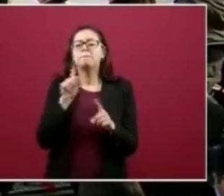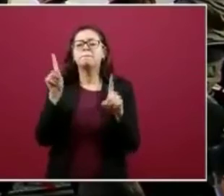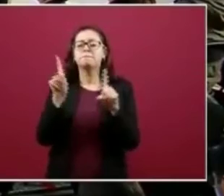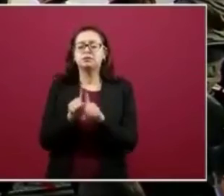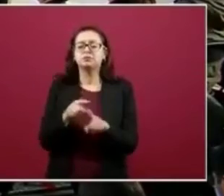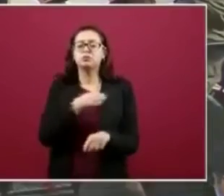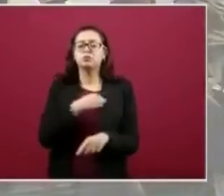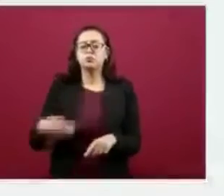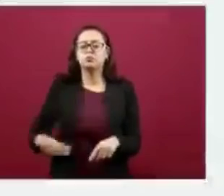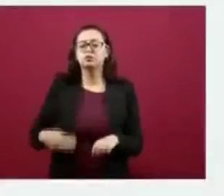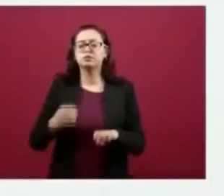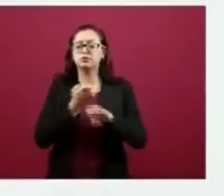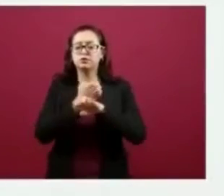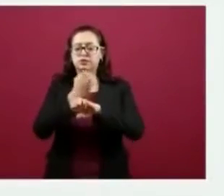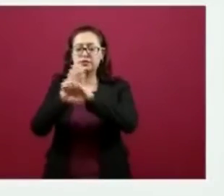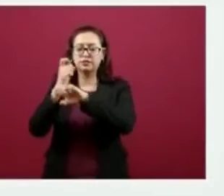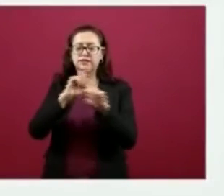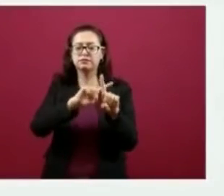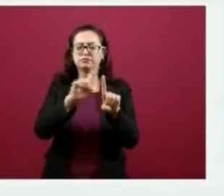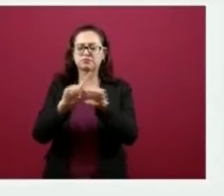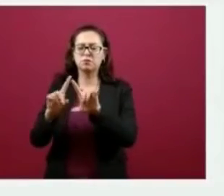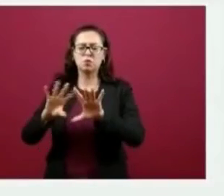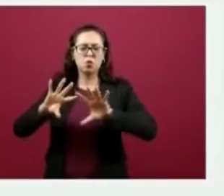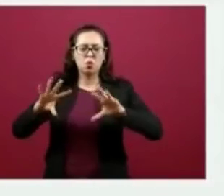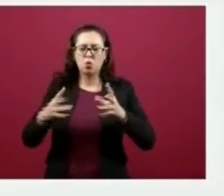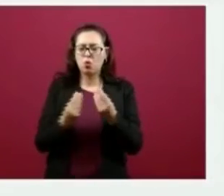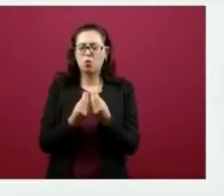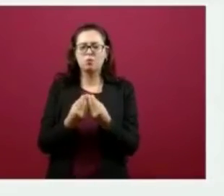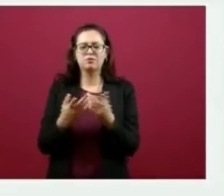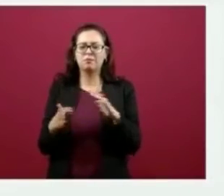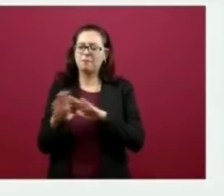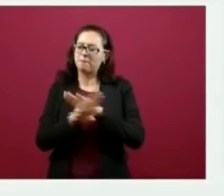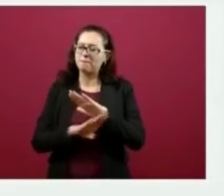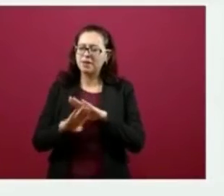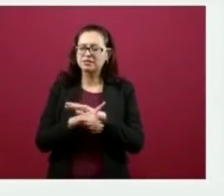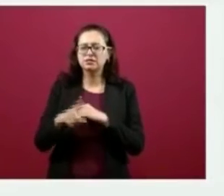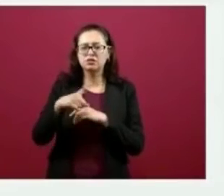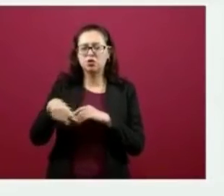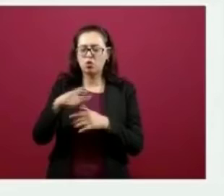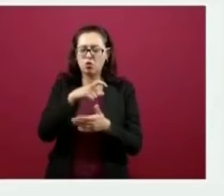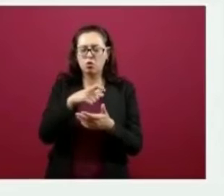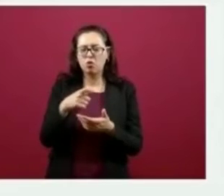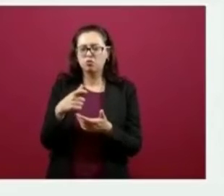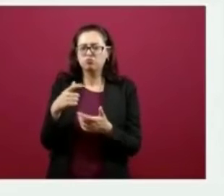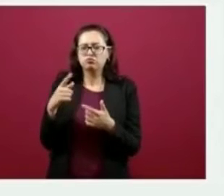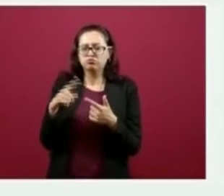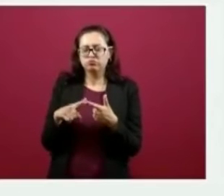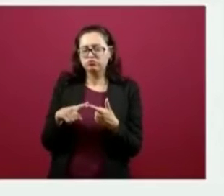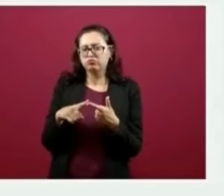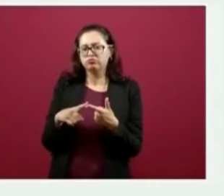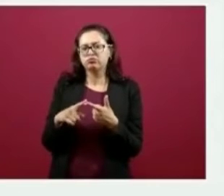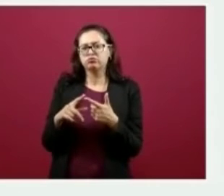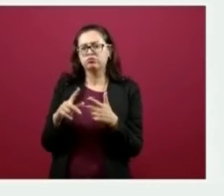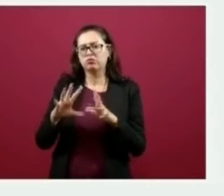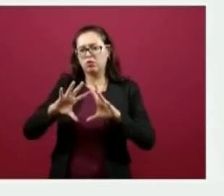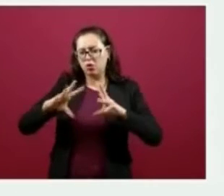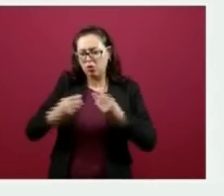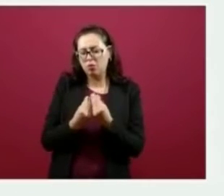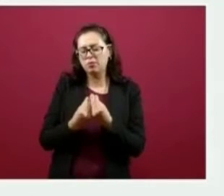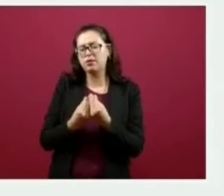se adopte el paquete de servicios esenciales para las mujeres víctimas de violencia, que incluye servicios